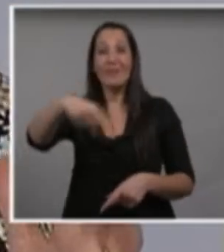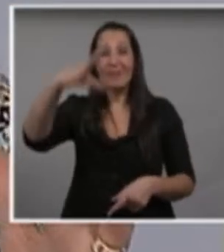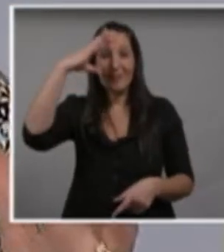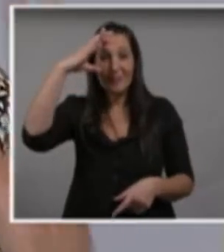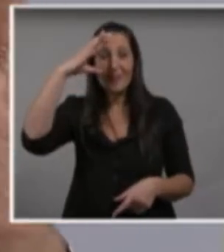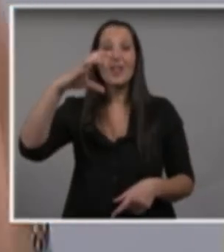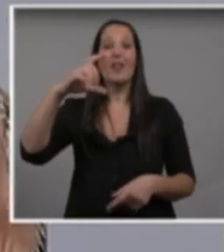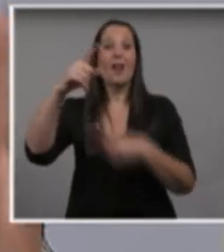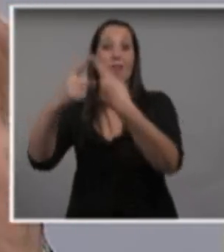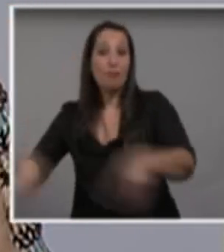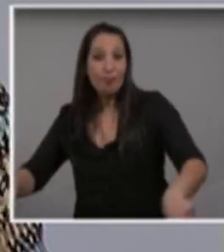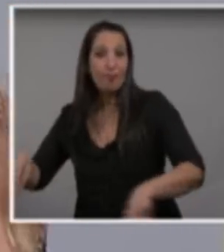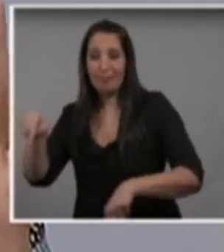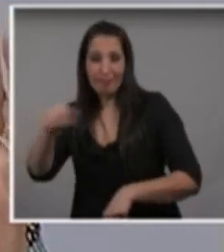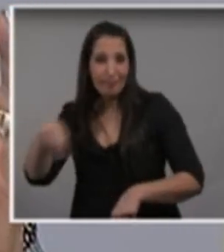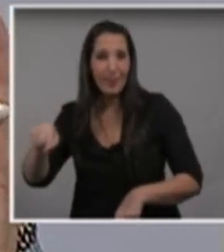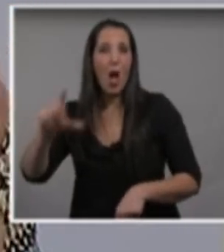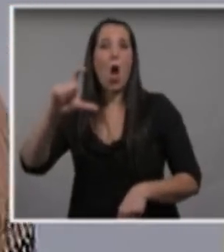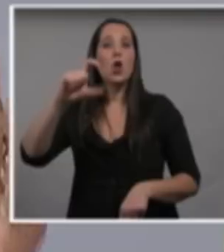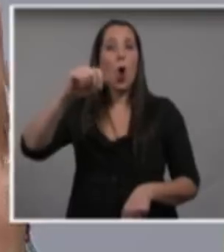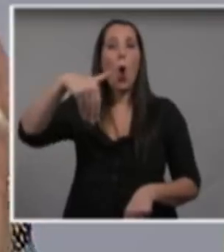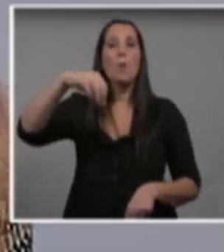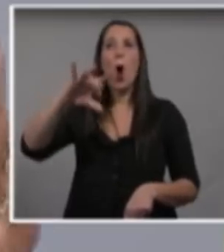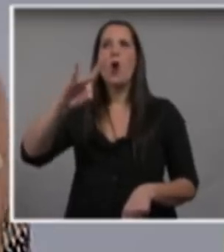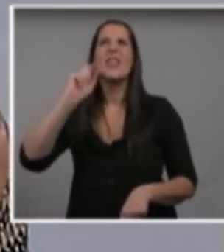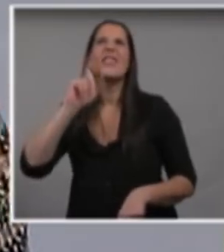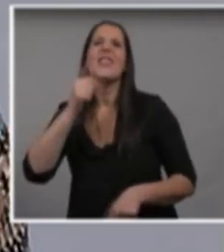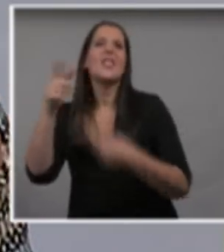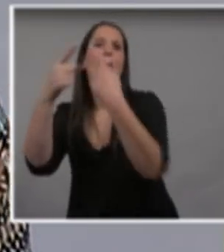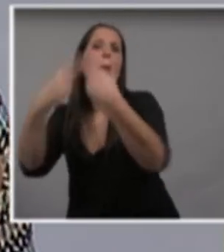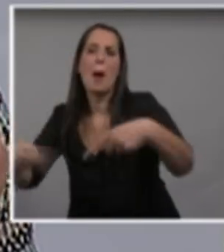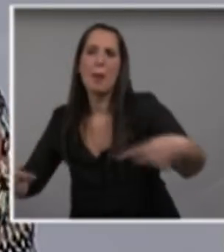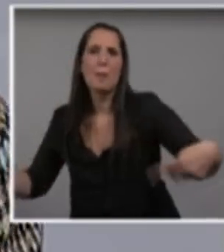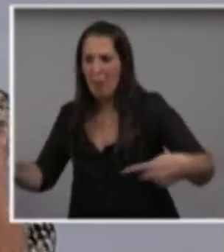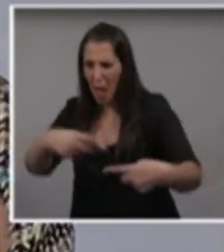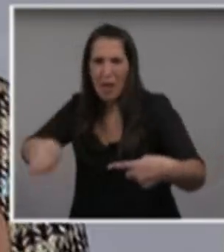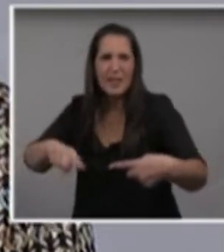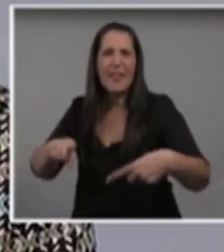cabeza, no se logran competir solamente por calidad. Es